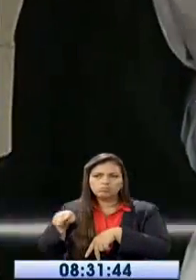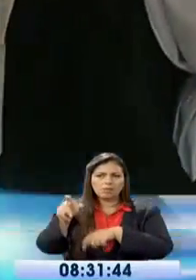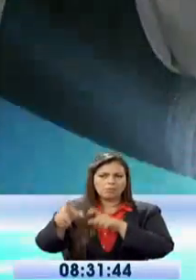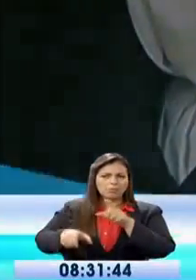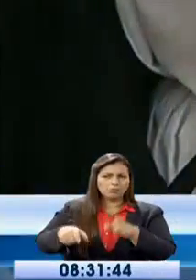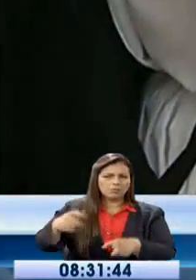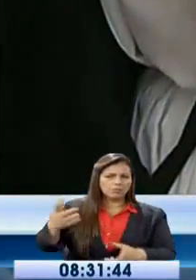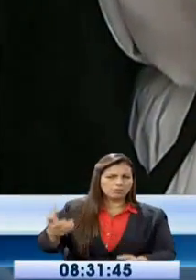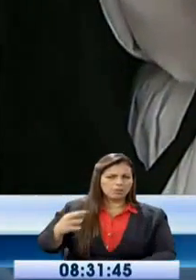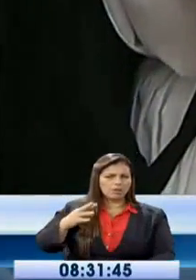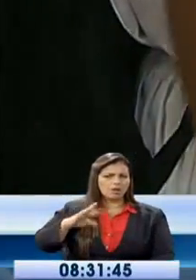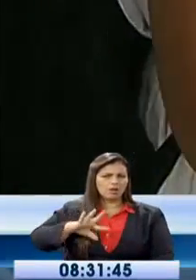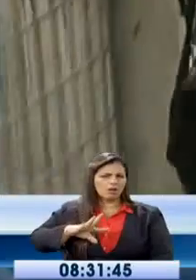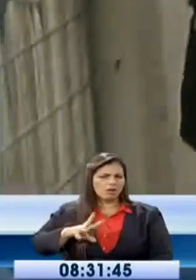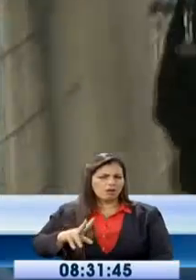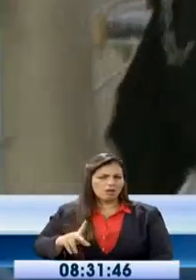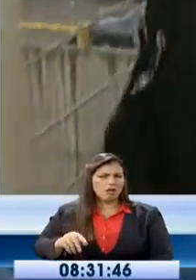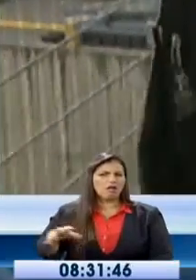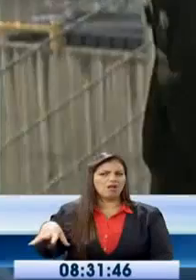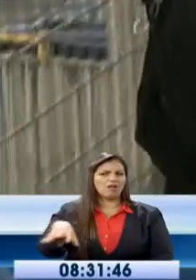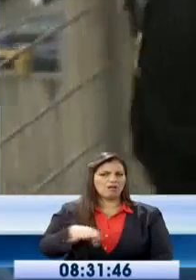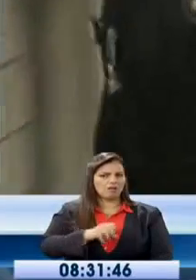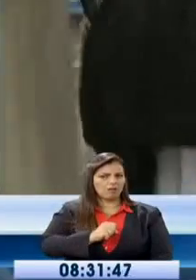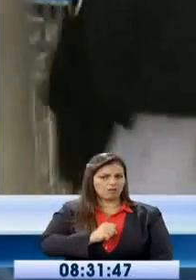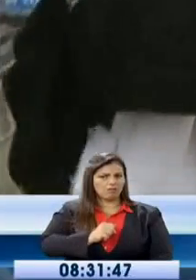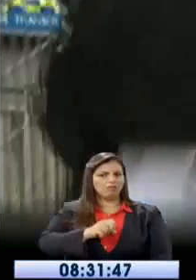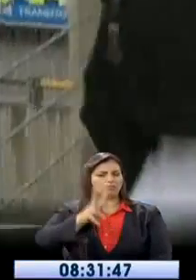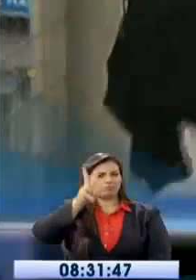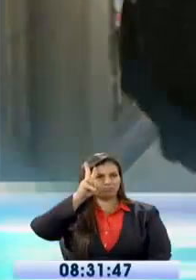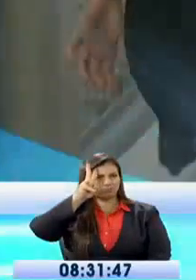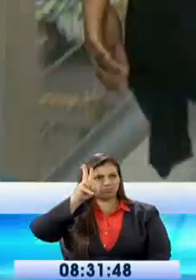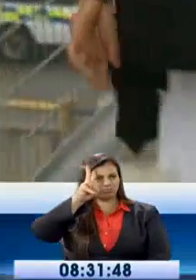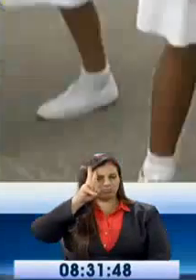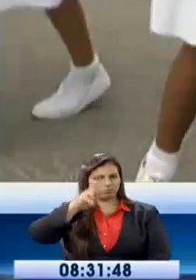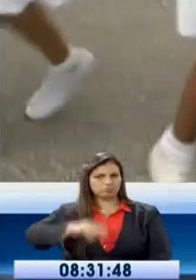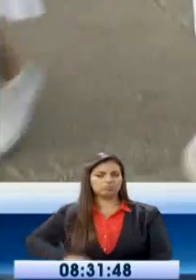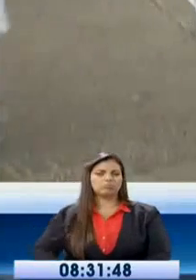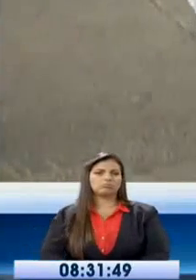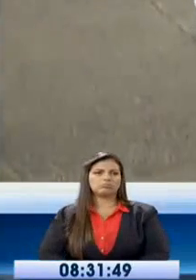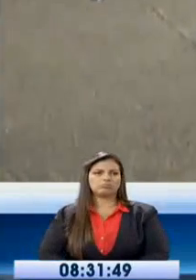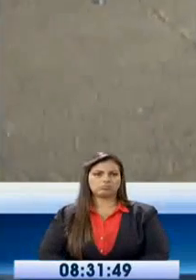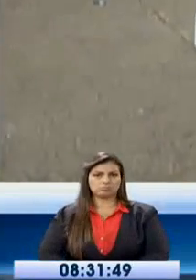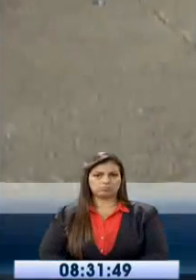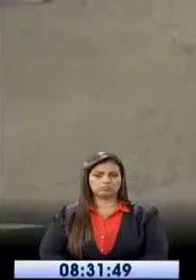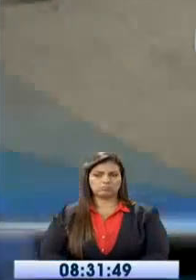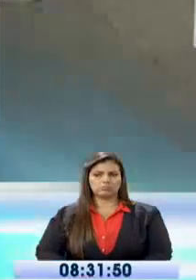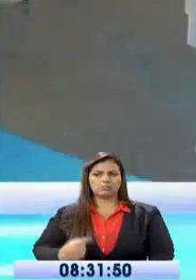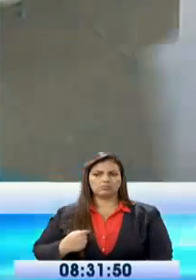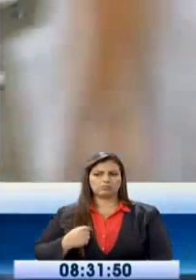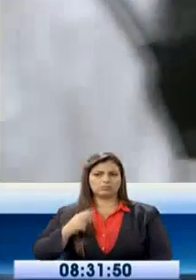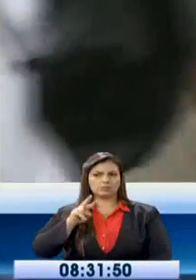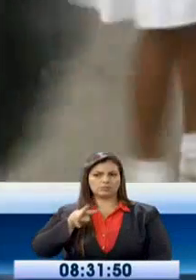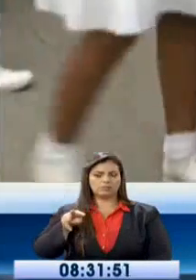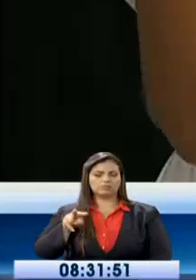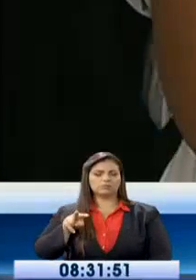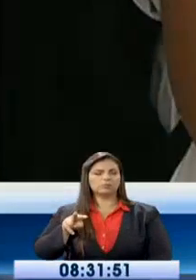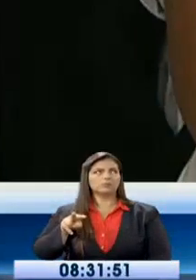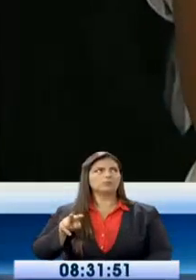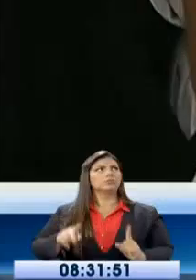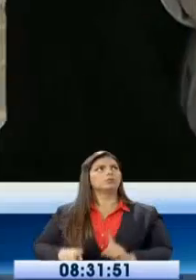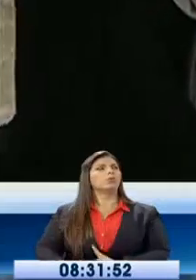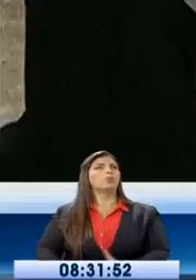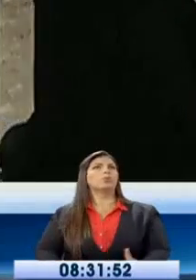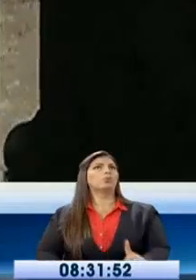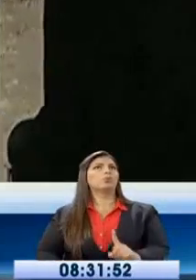que andan así, con un semblante de quererle hacer algo, alguna maldad a las personas. Claro, yo los evito, yo paso de largo y prefiero no verlos, porque